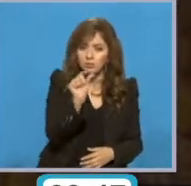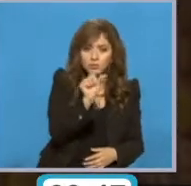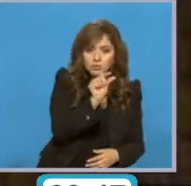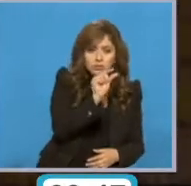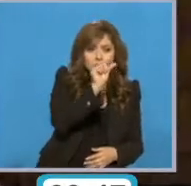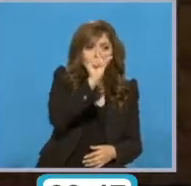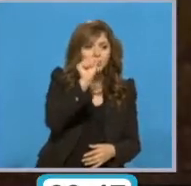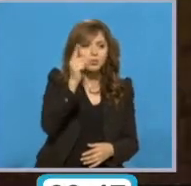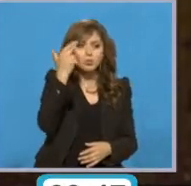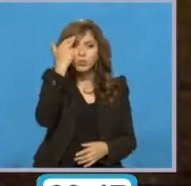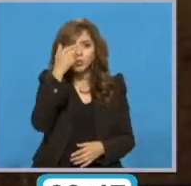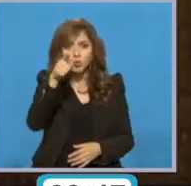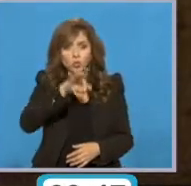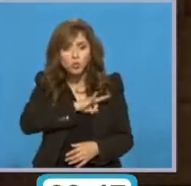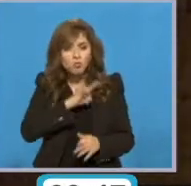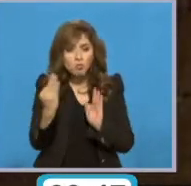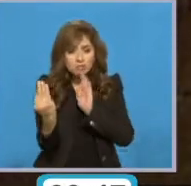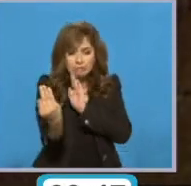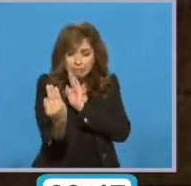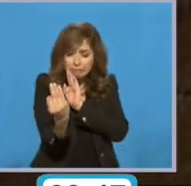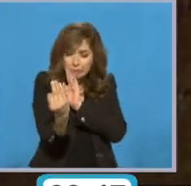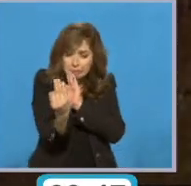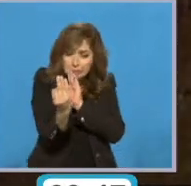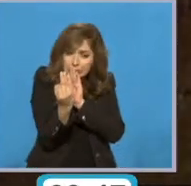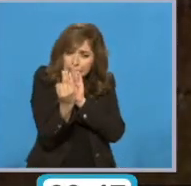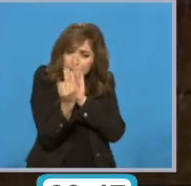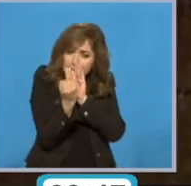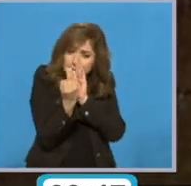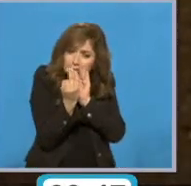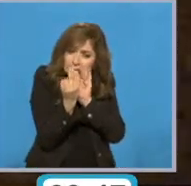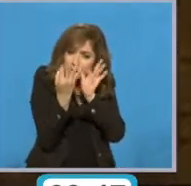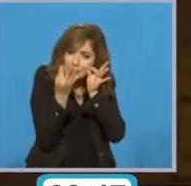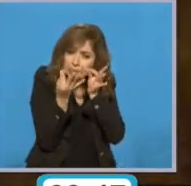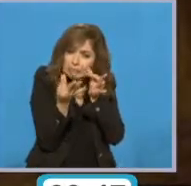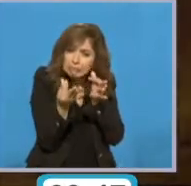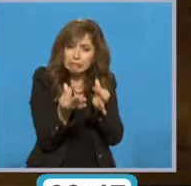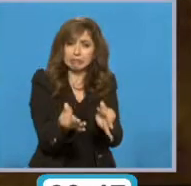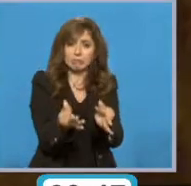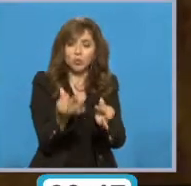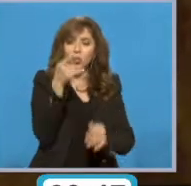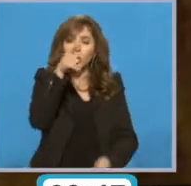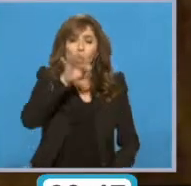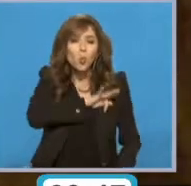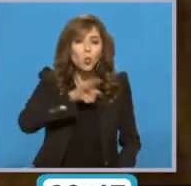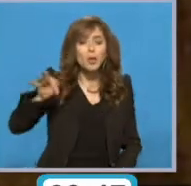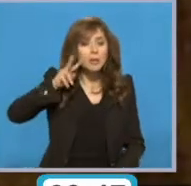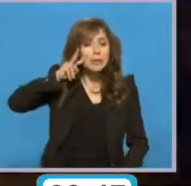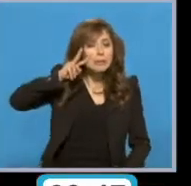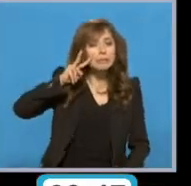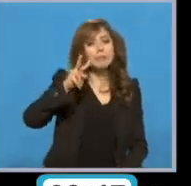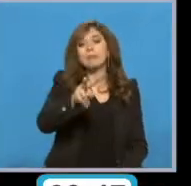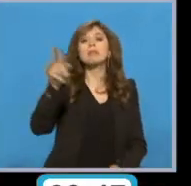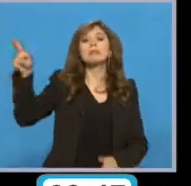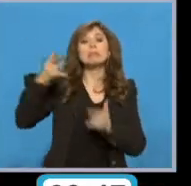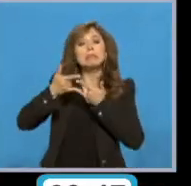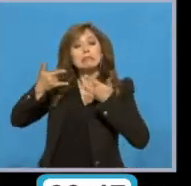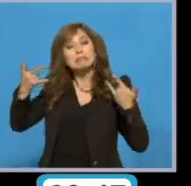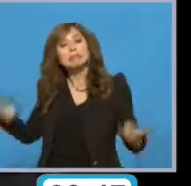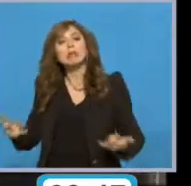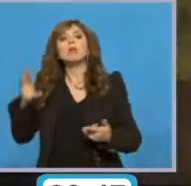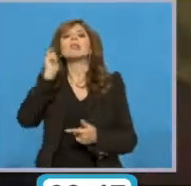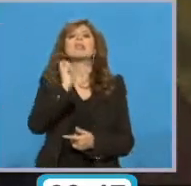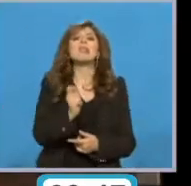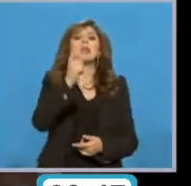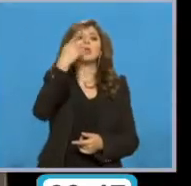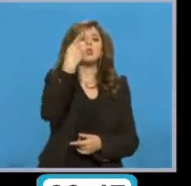pero puedes hacer un acercamiento Claro, perfecto, brutal, sí, brutal, ¿verdad? brutal, sí. Está Puedes incluso impresionante. notar justo los históricos y documentados